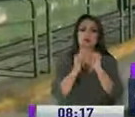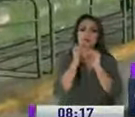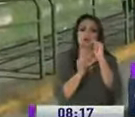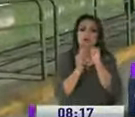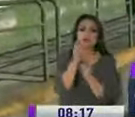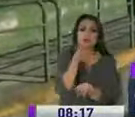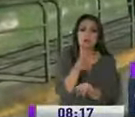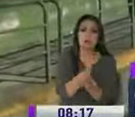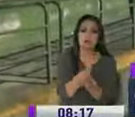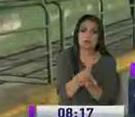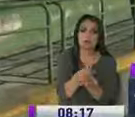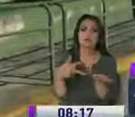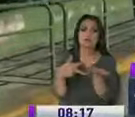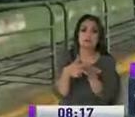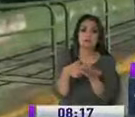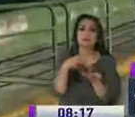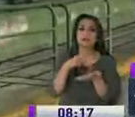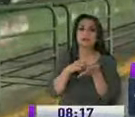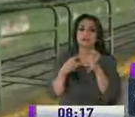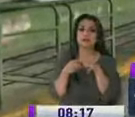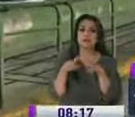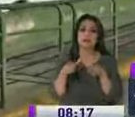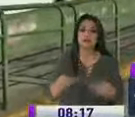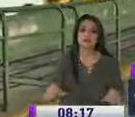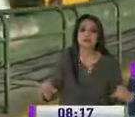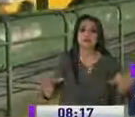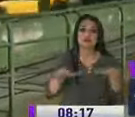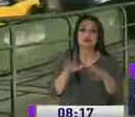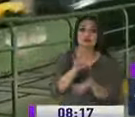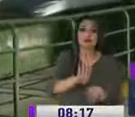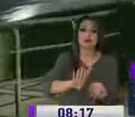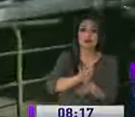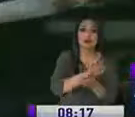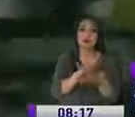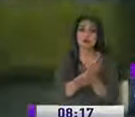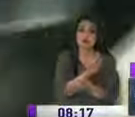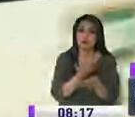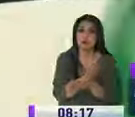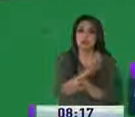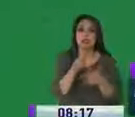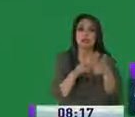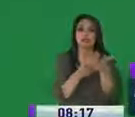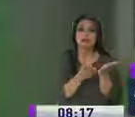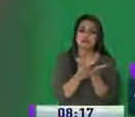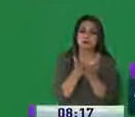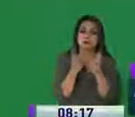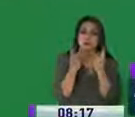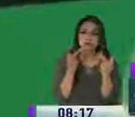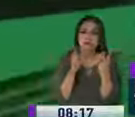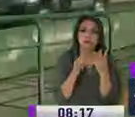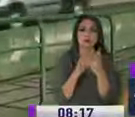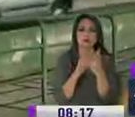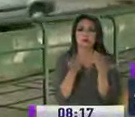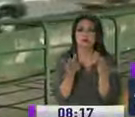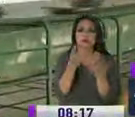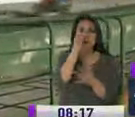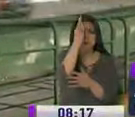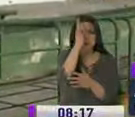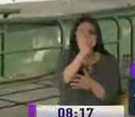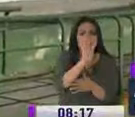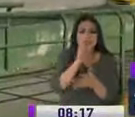parada que implica que aquí alrededor de este barrio hay escuelas, hay servicios públicos, hay servicios médicos y se